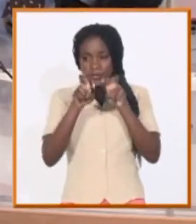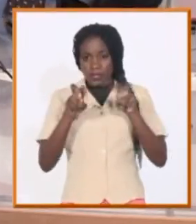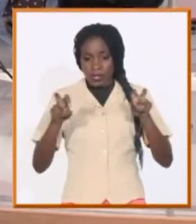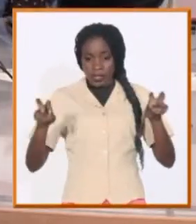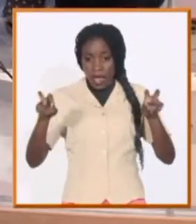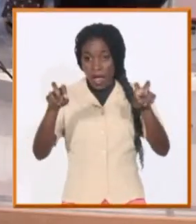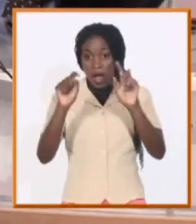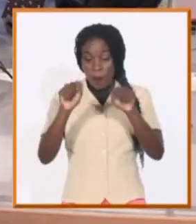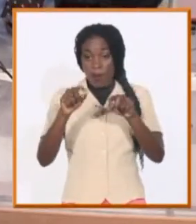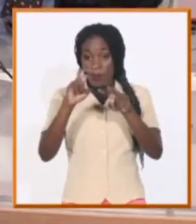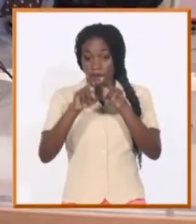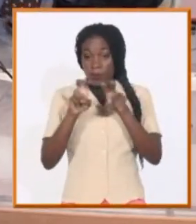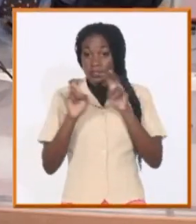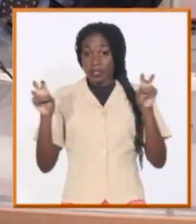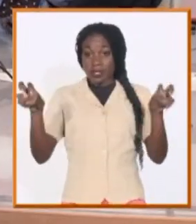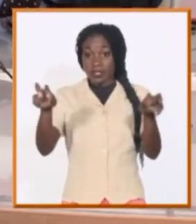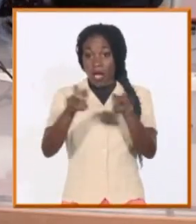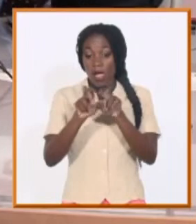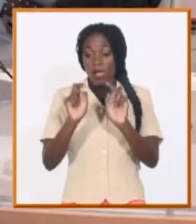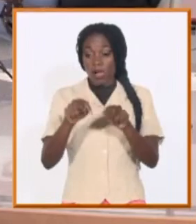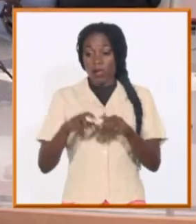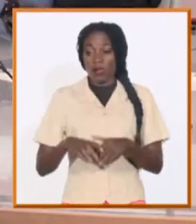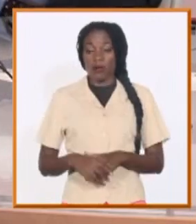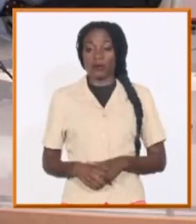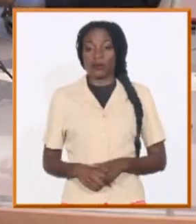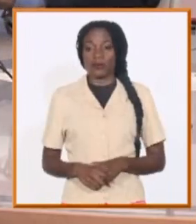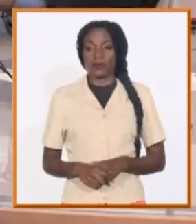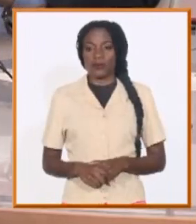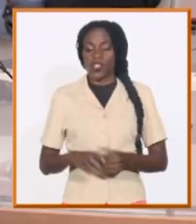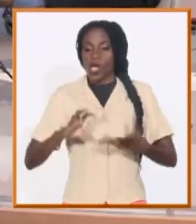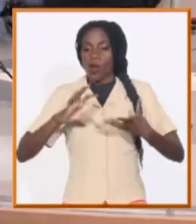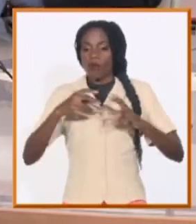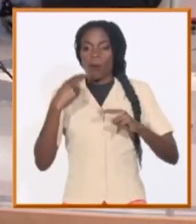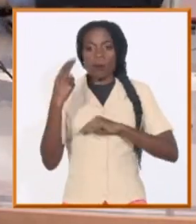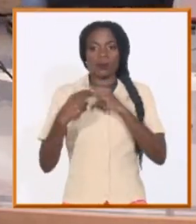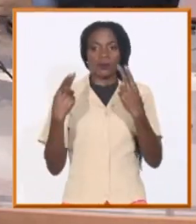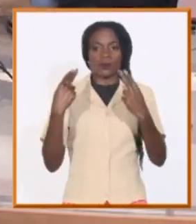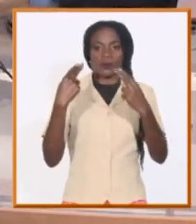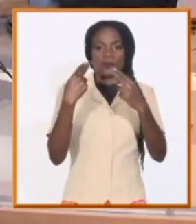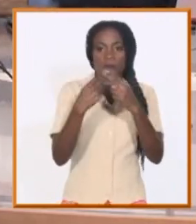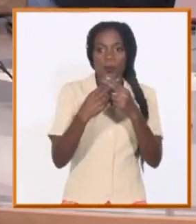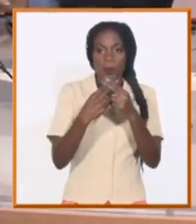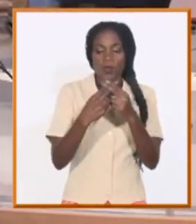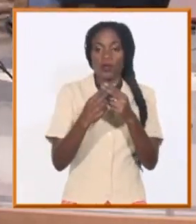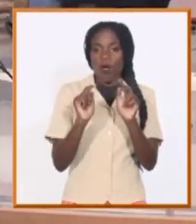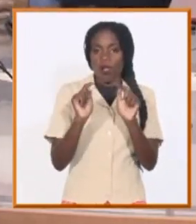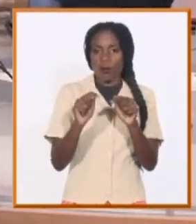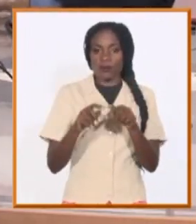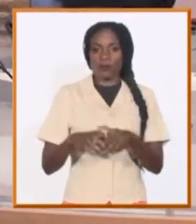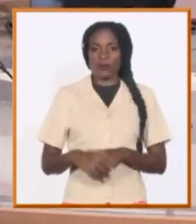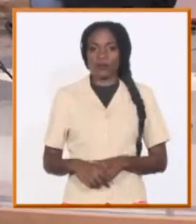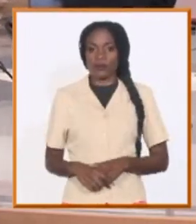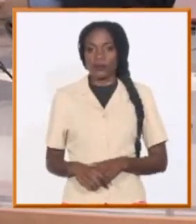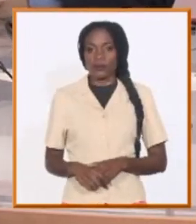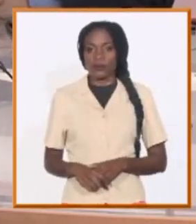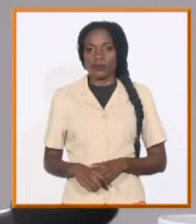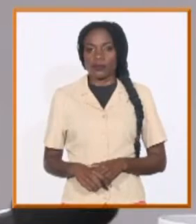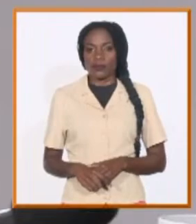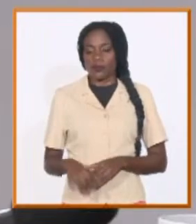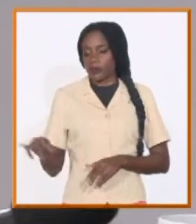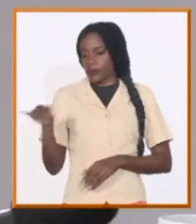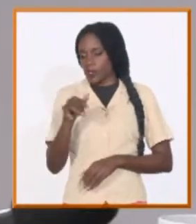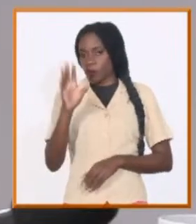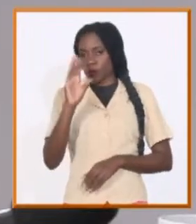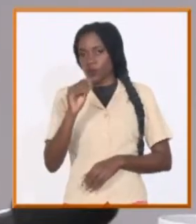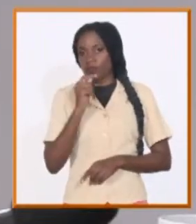¿Cómo viste el ambiente dentro de la delegación cubana, la manera en que se enfrentó el desafío de estos Juegos Panamericanos? Bueno, así mismo, como